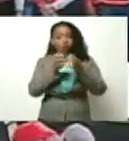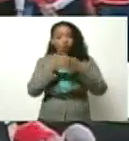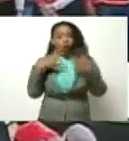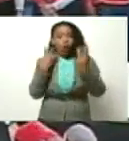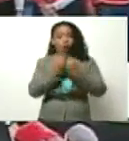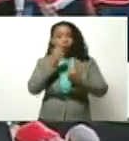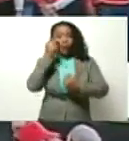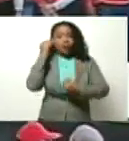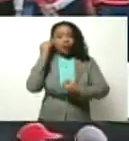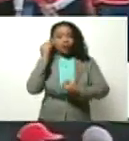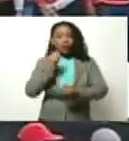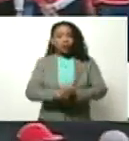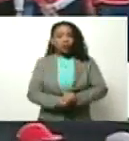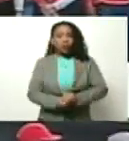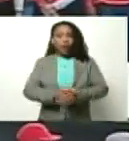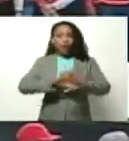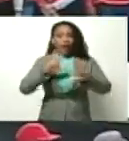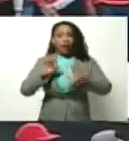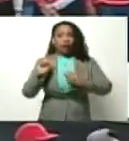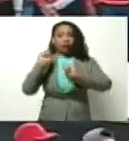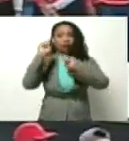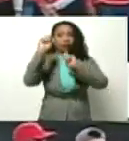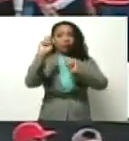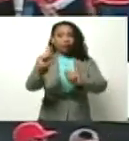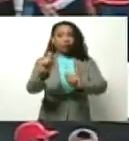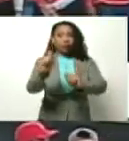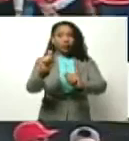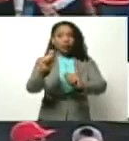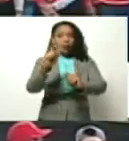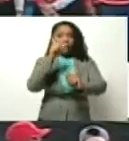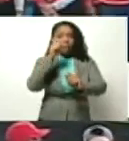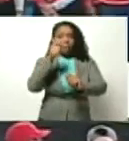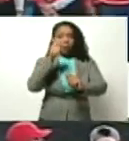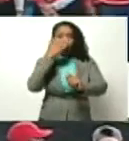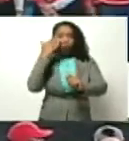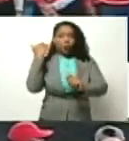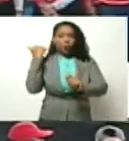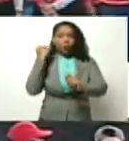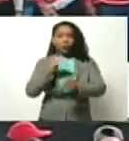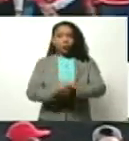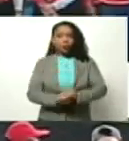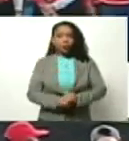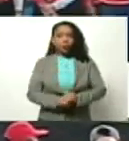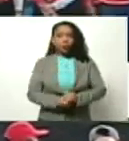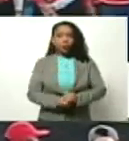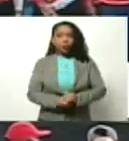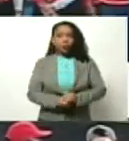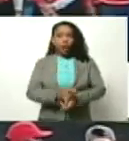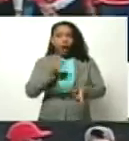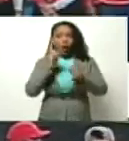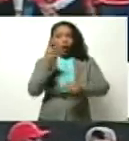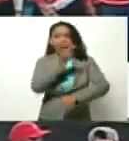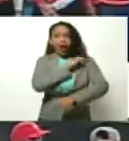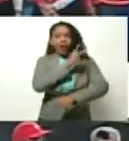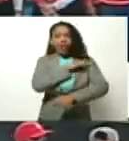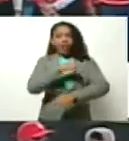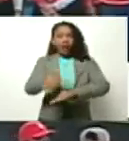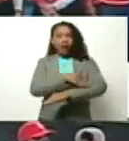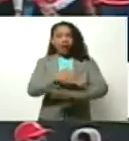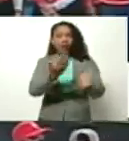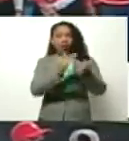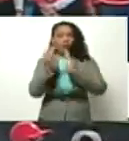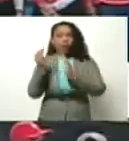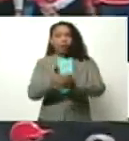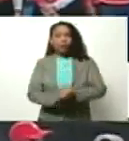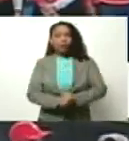y compañeras que ya entregaron los cargos hace poco los que eran jefes de calle de comunidad